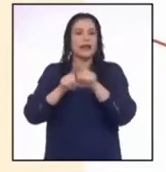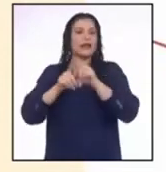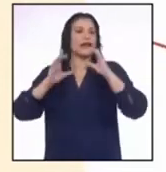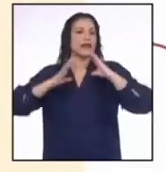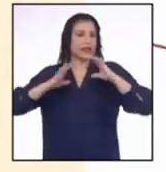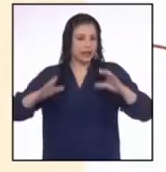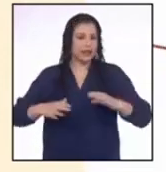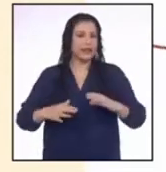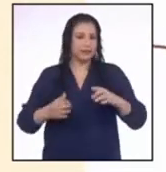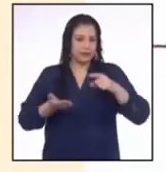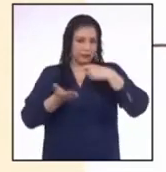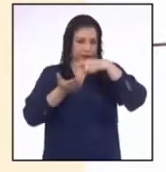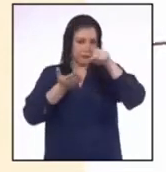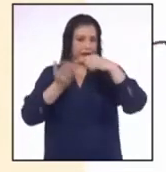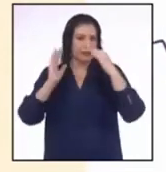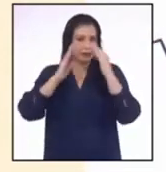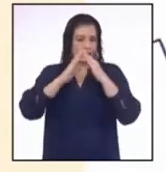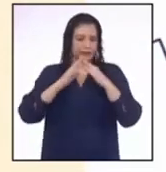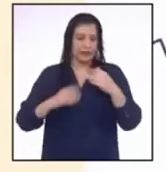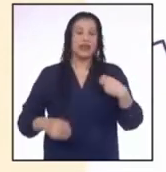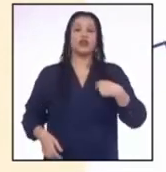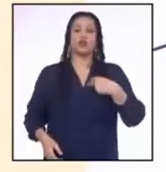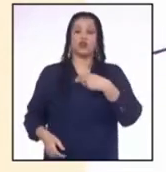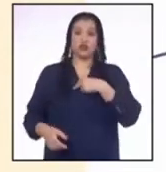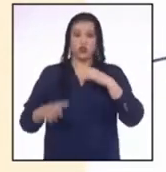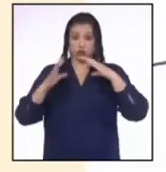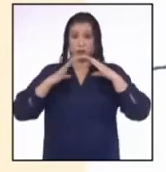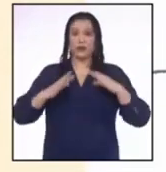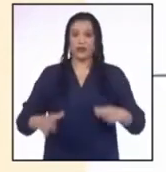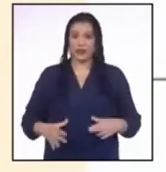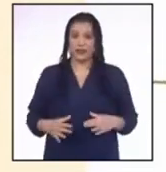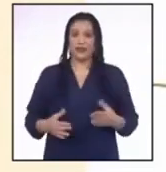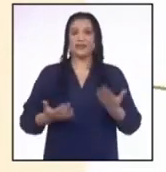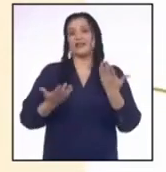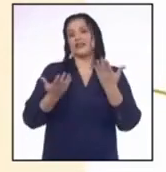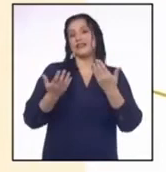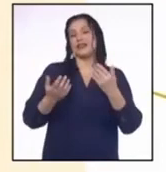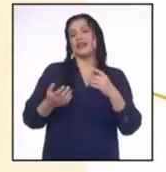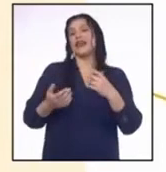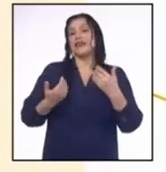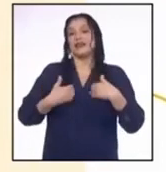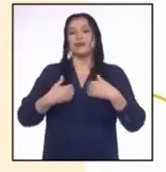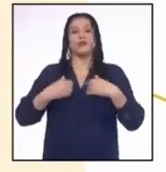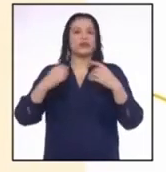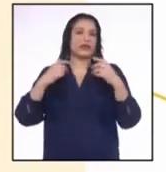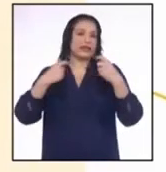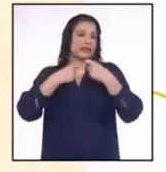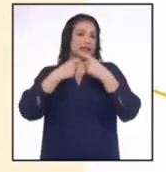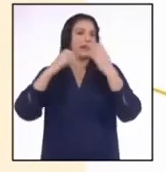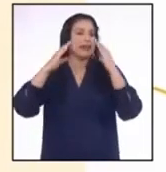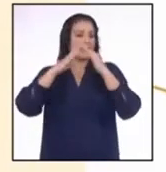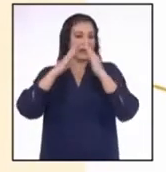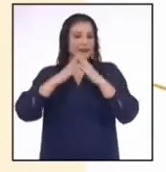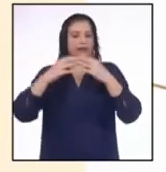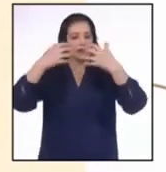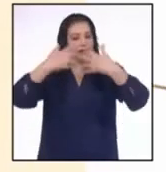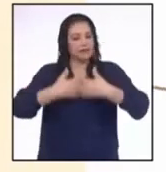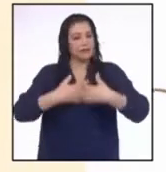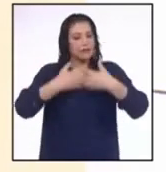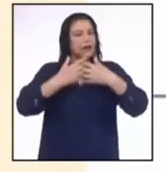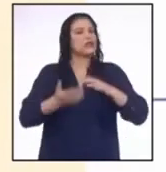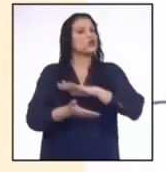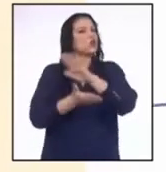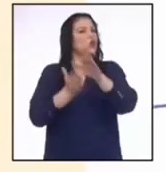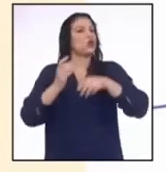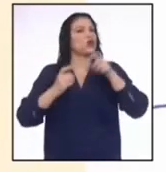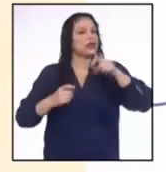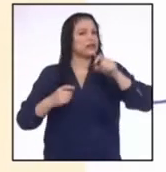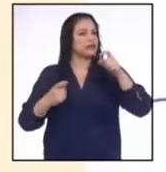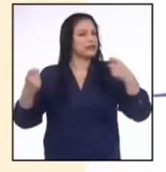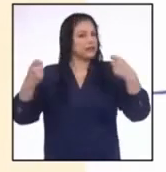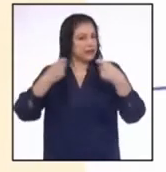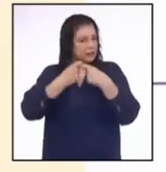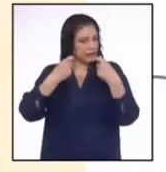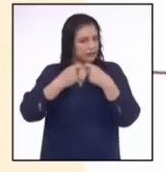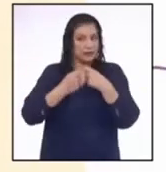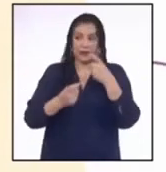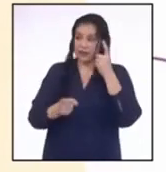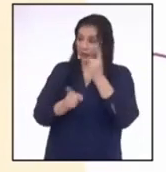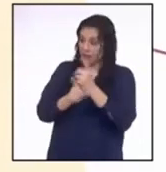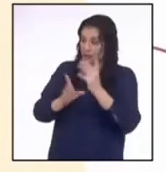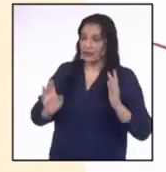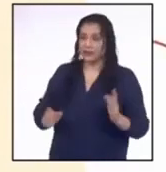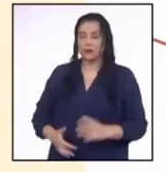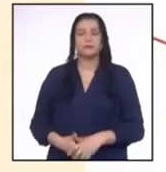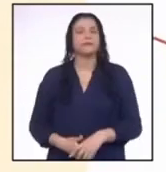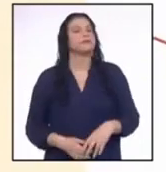clientes. Los clientes somos nosotros los usuarios en nuestras casas, las empresas y todos los que necesiten energía eléctrica. ¿Verdad,